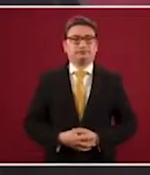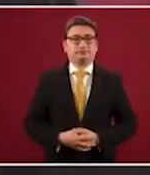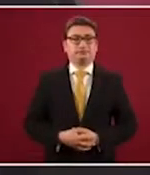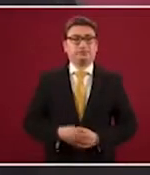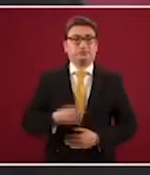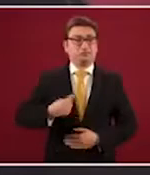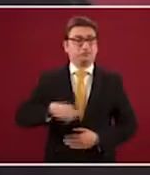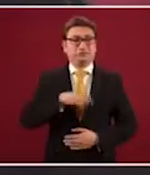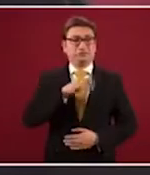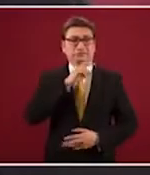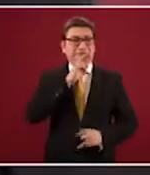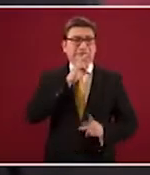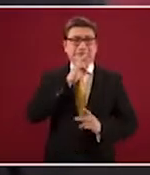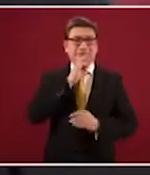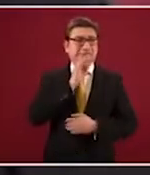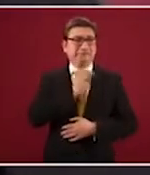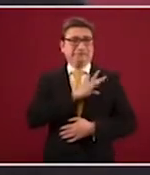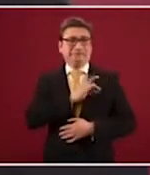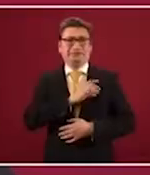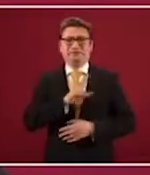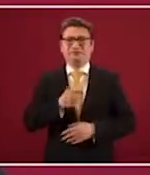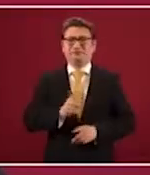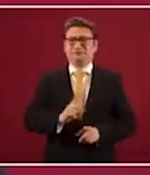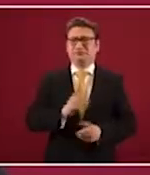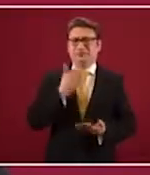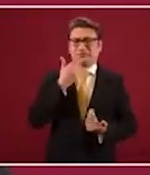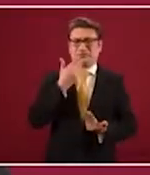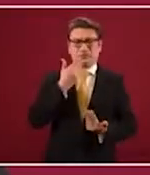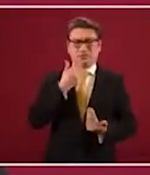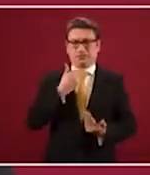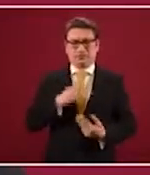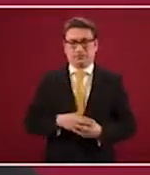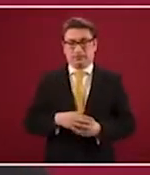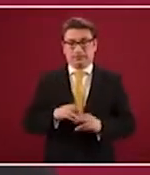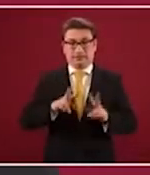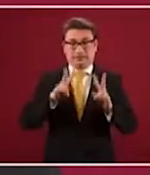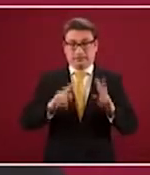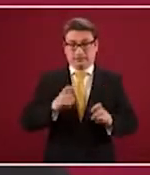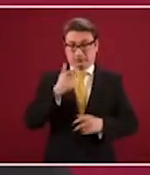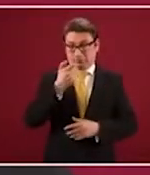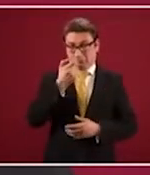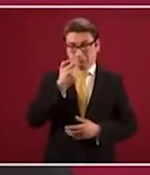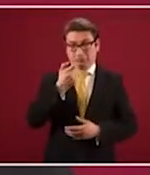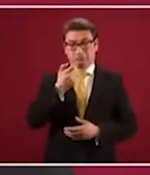temes en cuanto a la economía